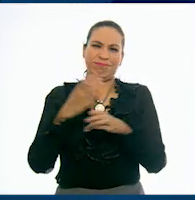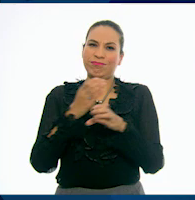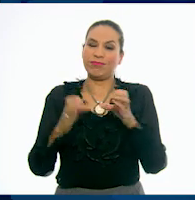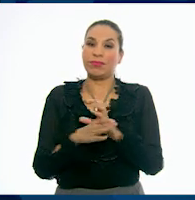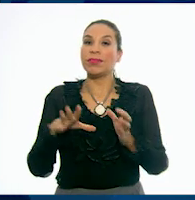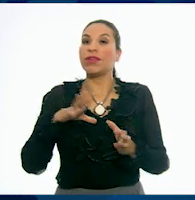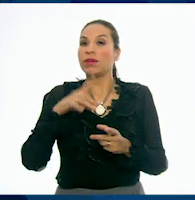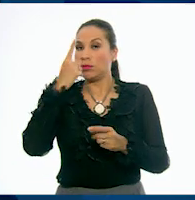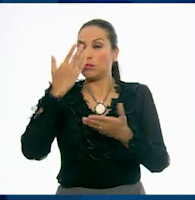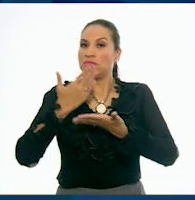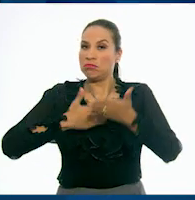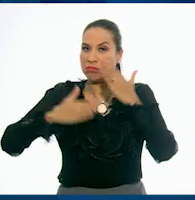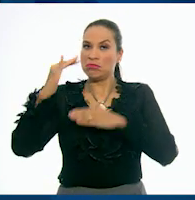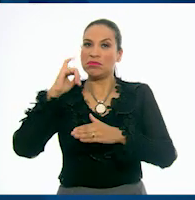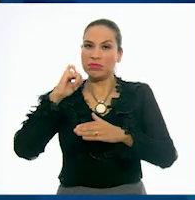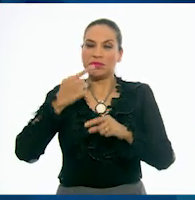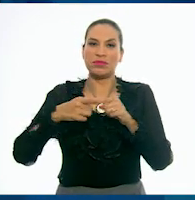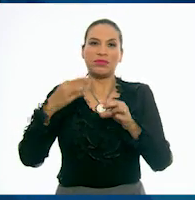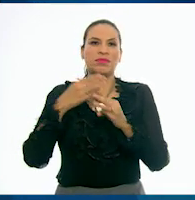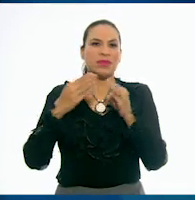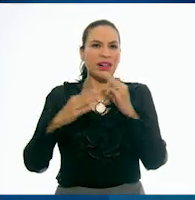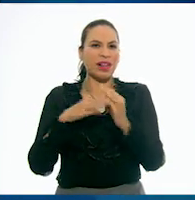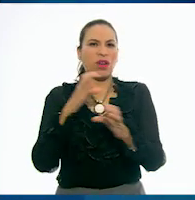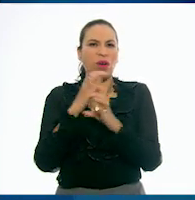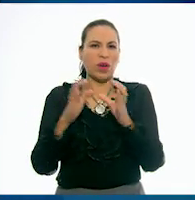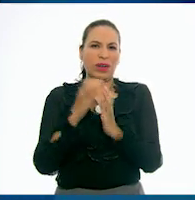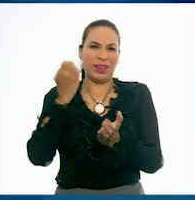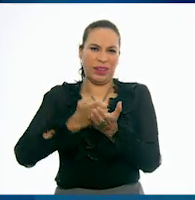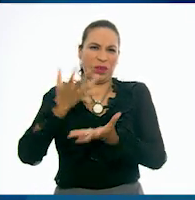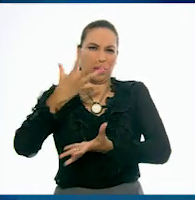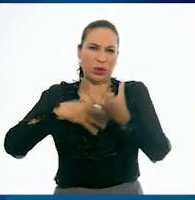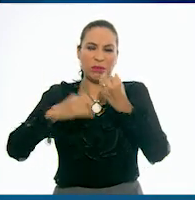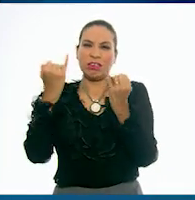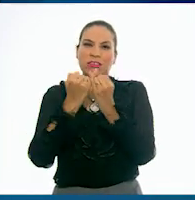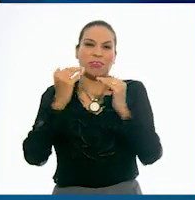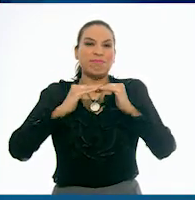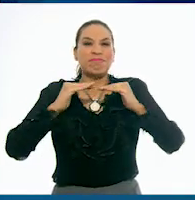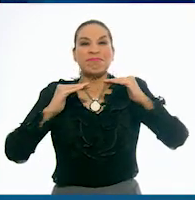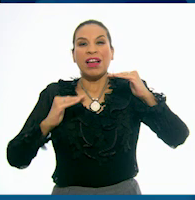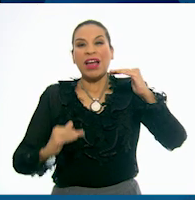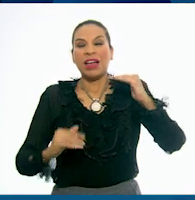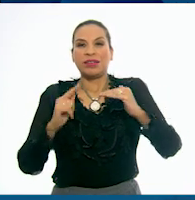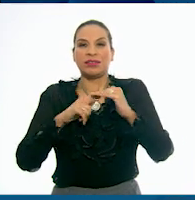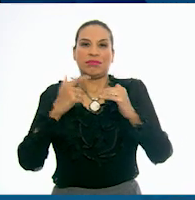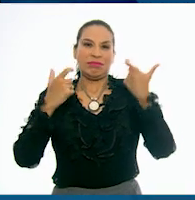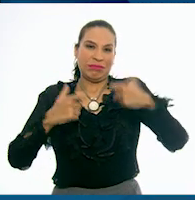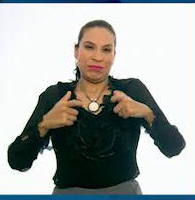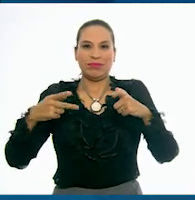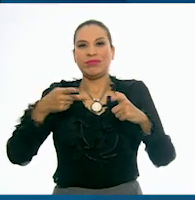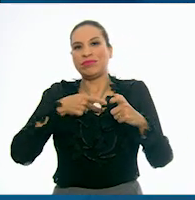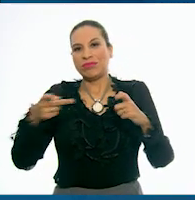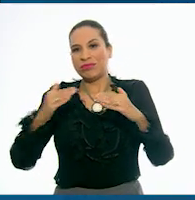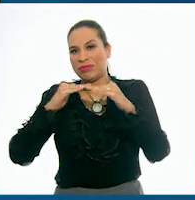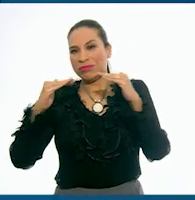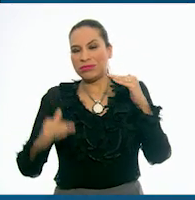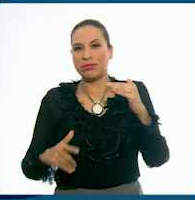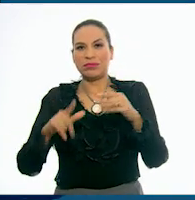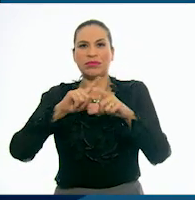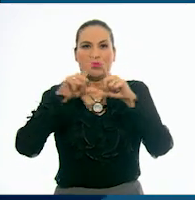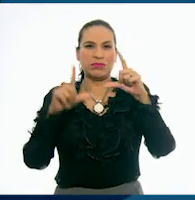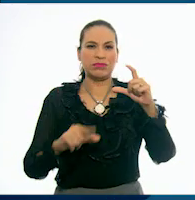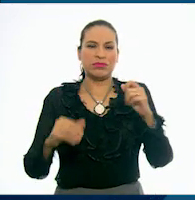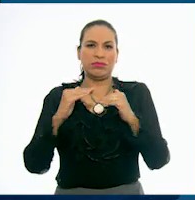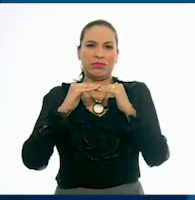un gran progreso material y económico, pero también aumentó la desigualdad y la pobreza extrema. El país alcanzó una